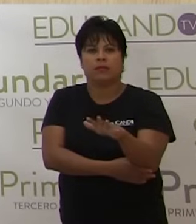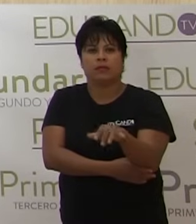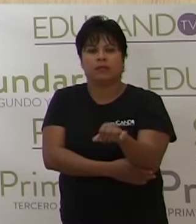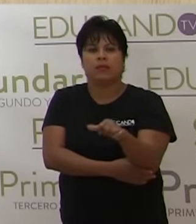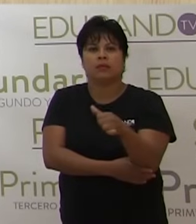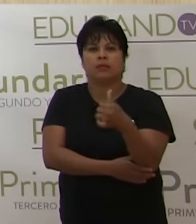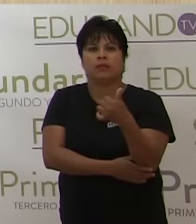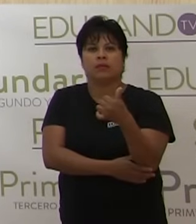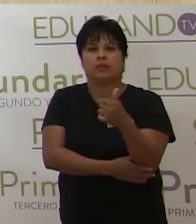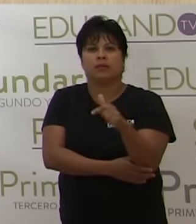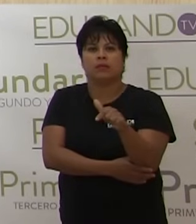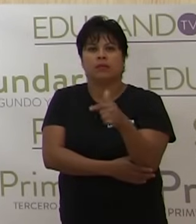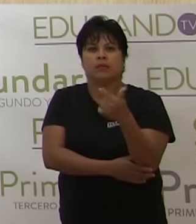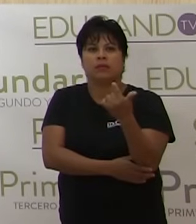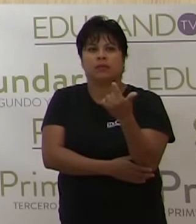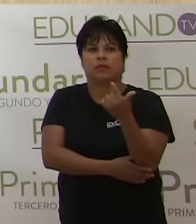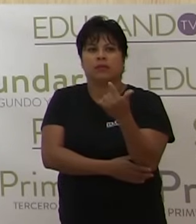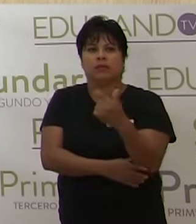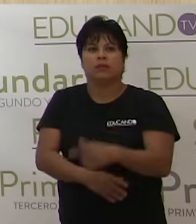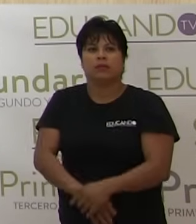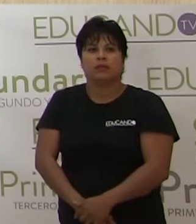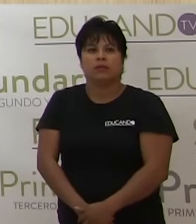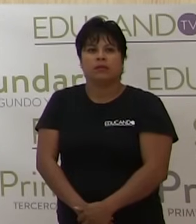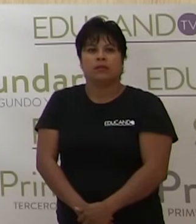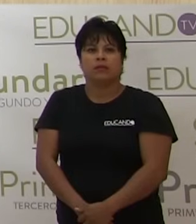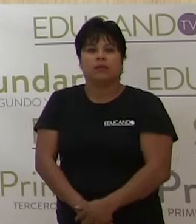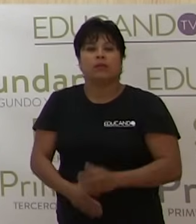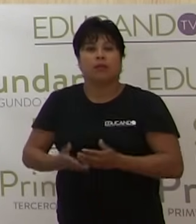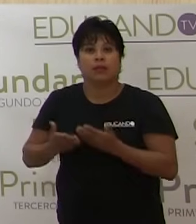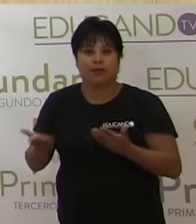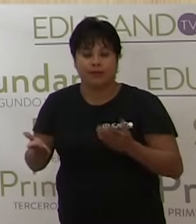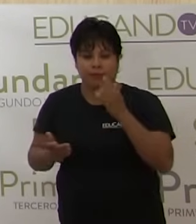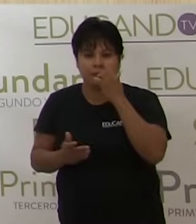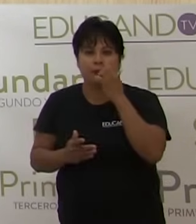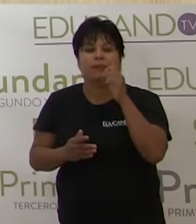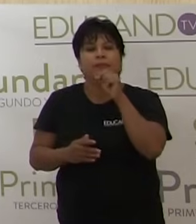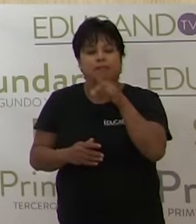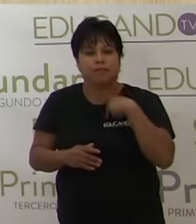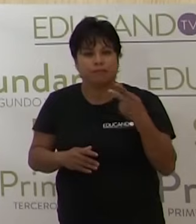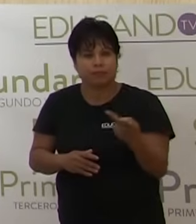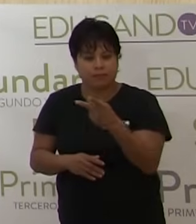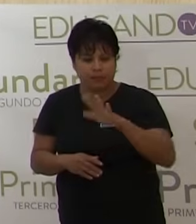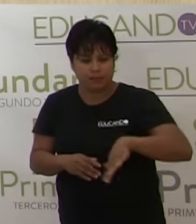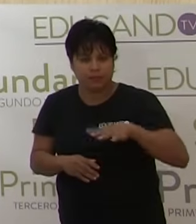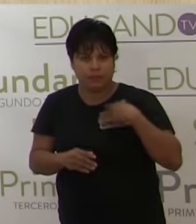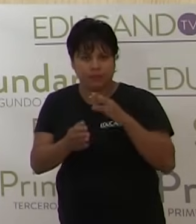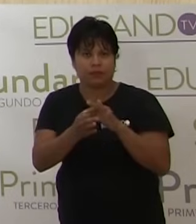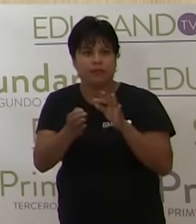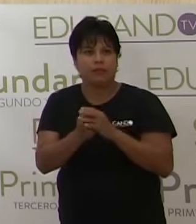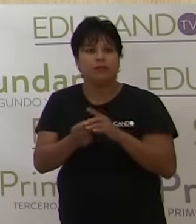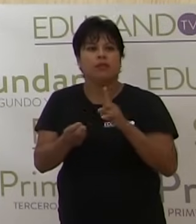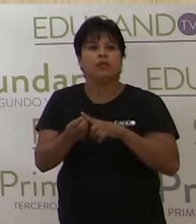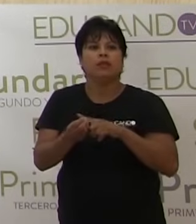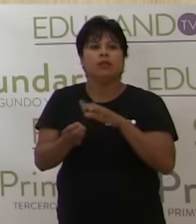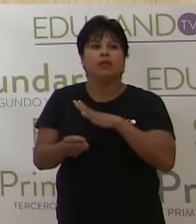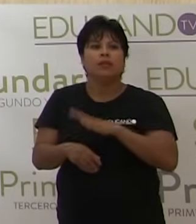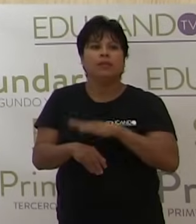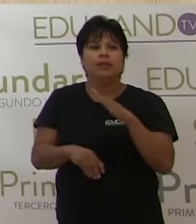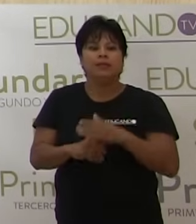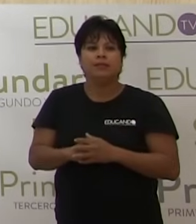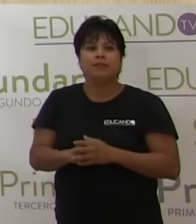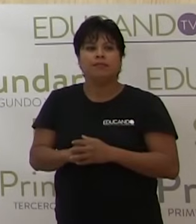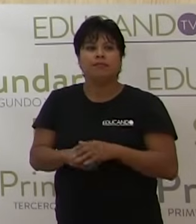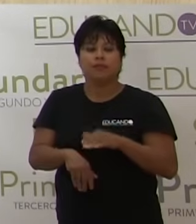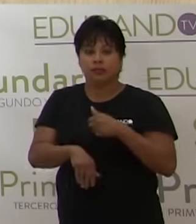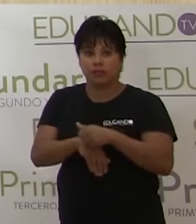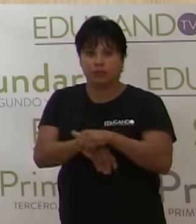10 11 y 12 ahora te voy a hacer la misma pregunta que te hice anteriormente dónde hay más en